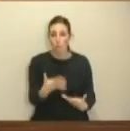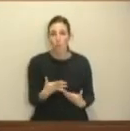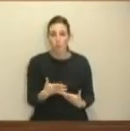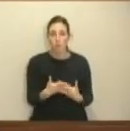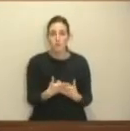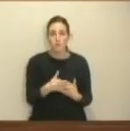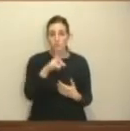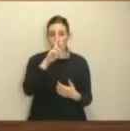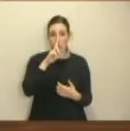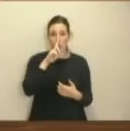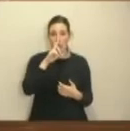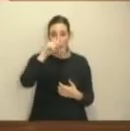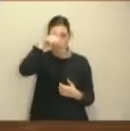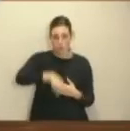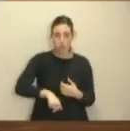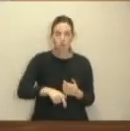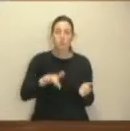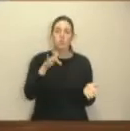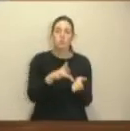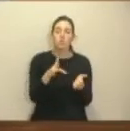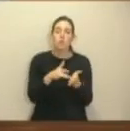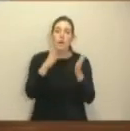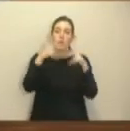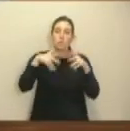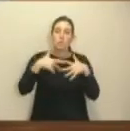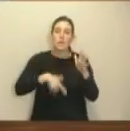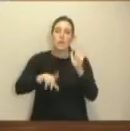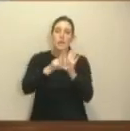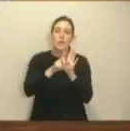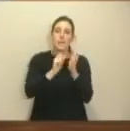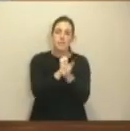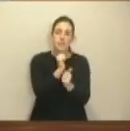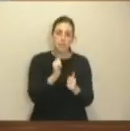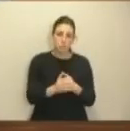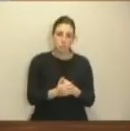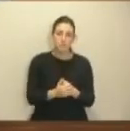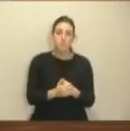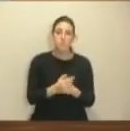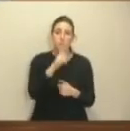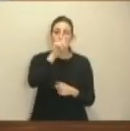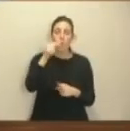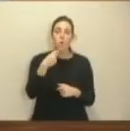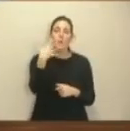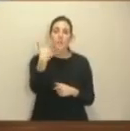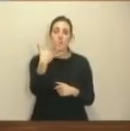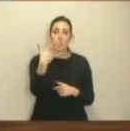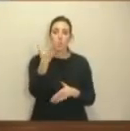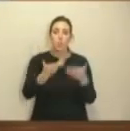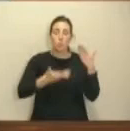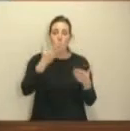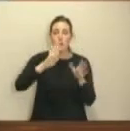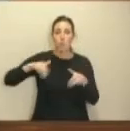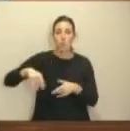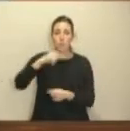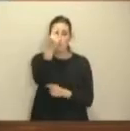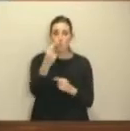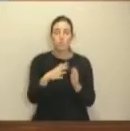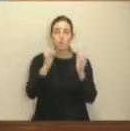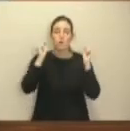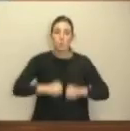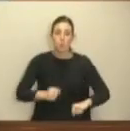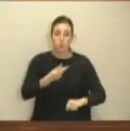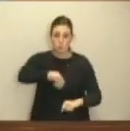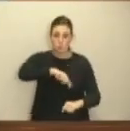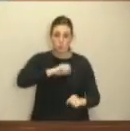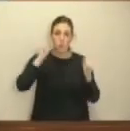el 2014, después de computar las leyes de crédito. Y un 1,5% respecto al último presupuesto aprobado. El que nosotros